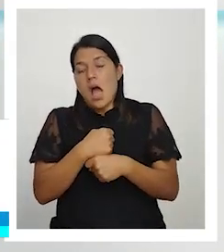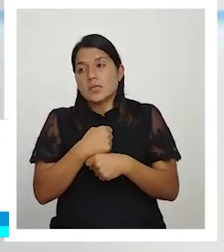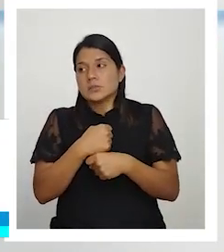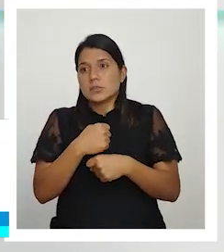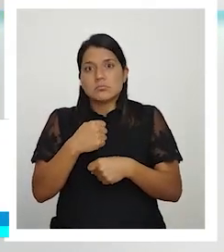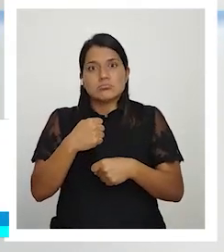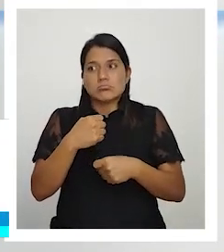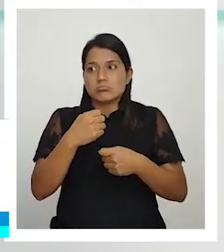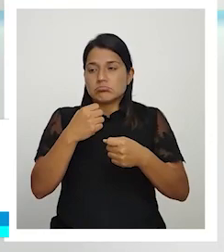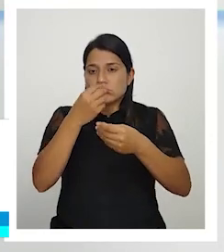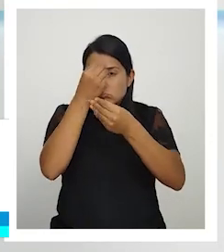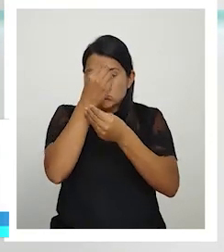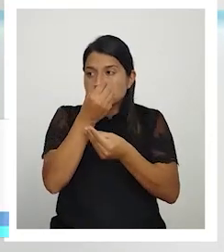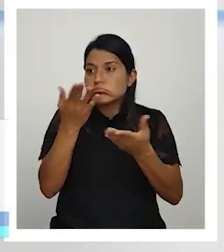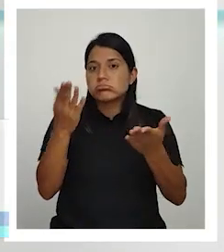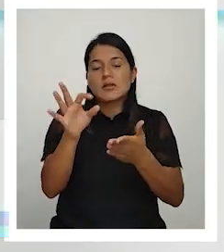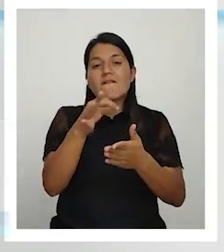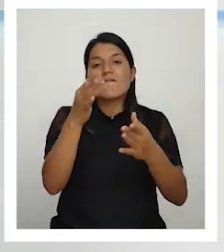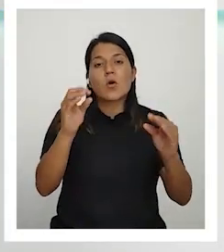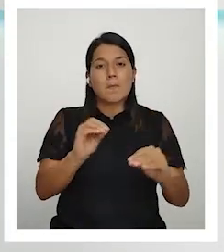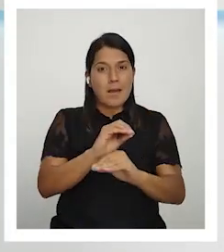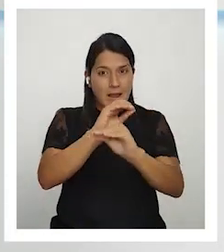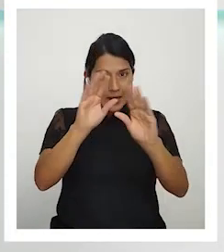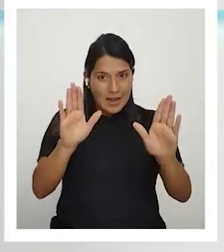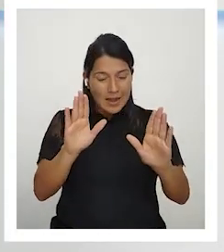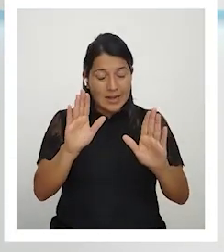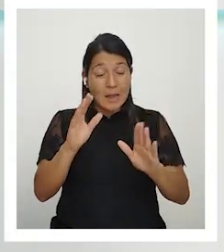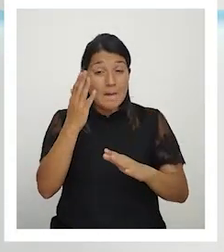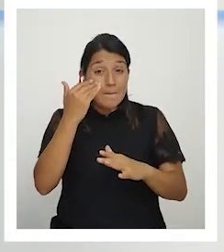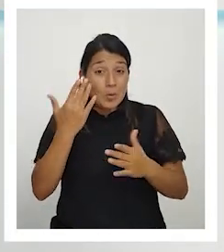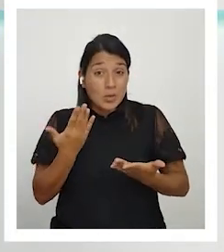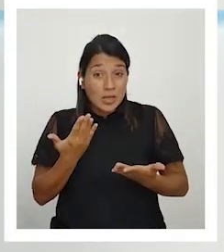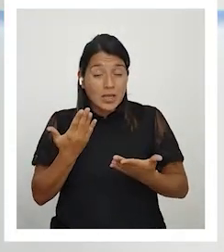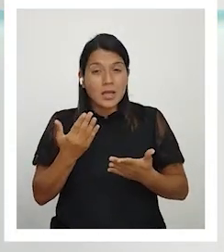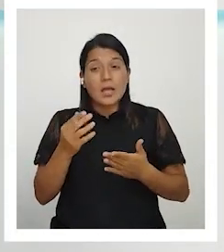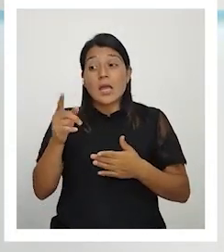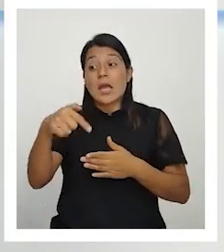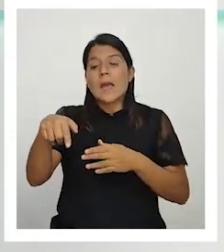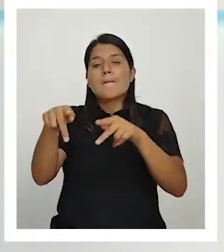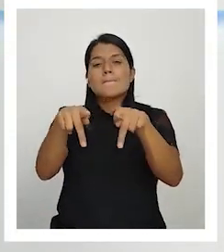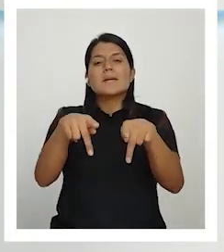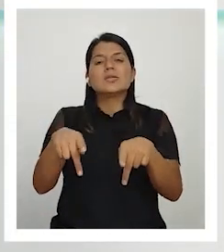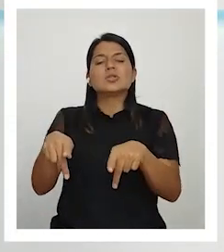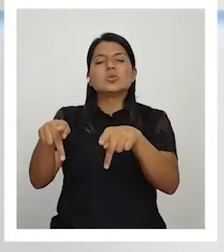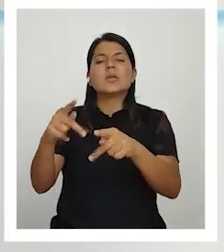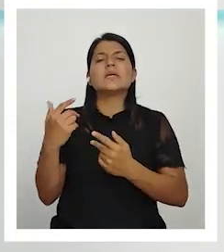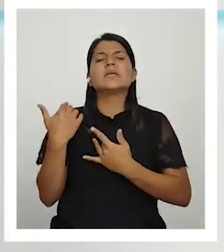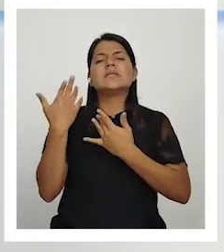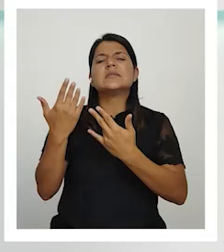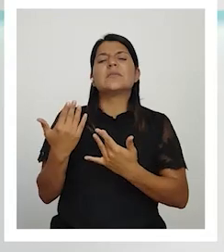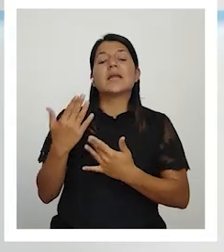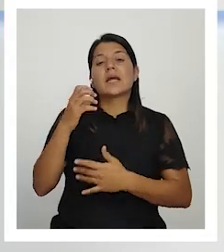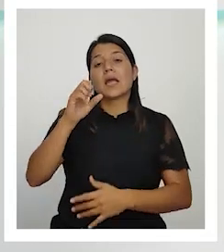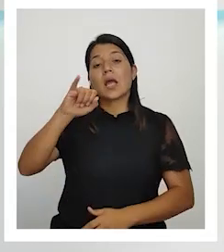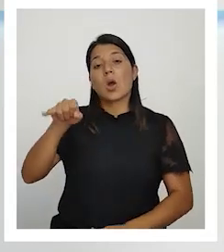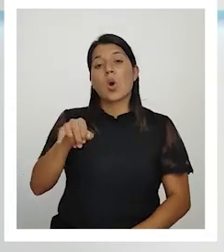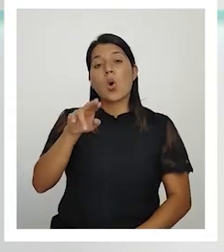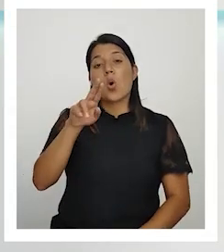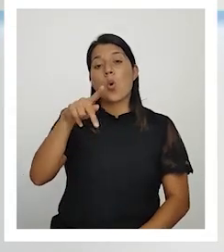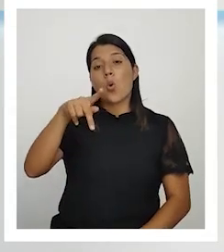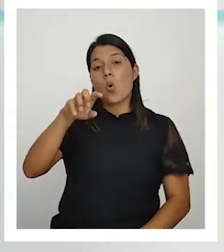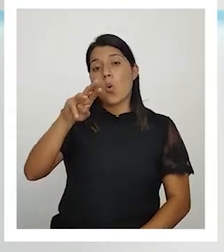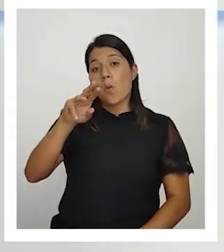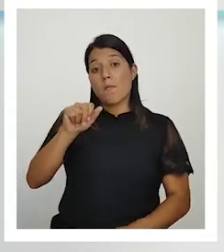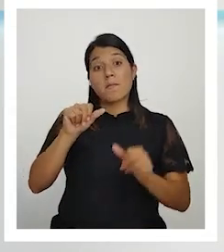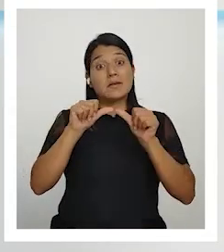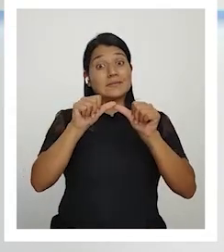que de alguna forma la gente va a esperar que Jupema siga dando el mismo servicio que estamos dando y